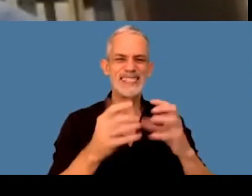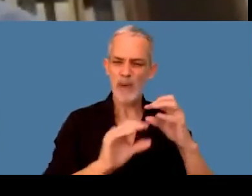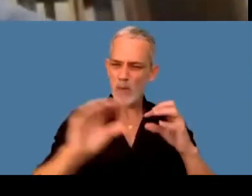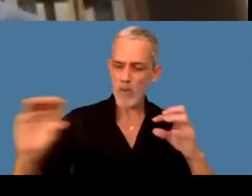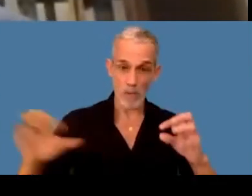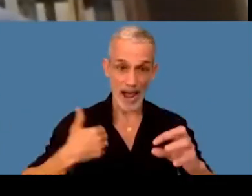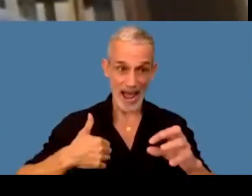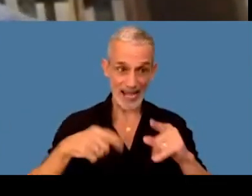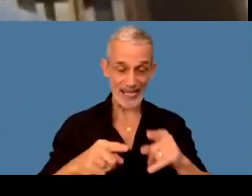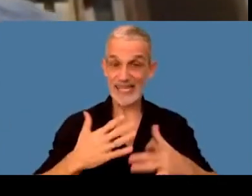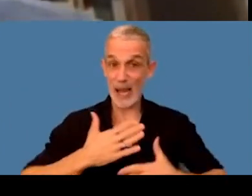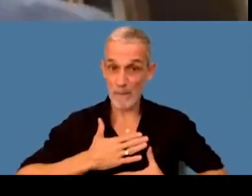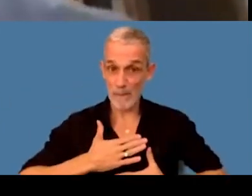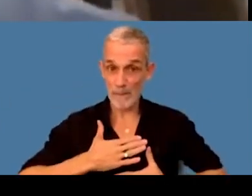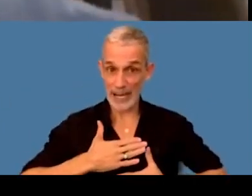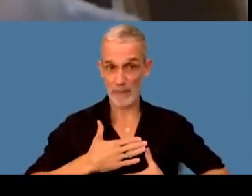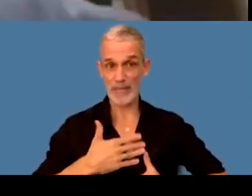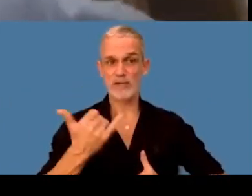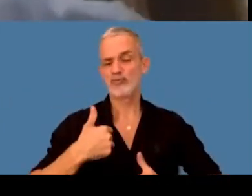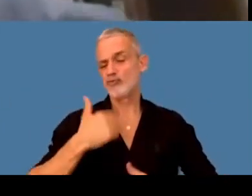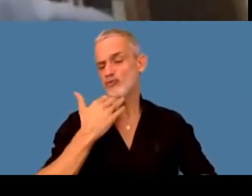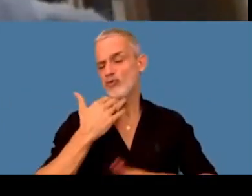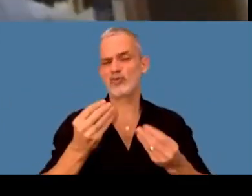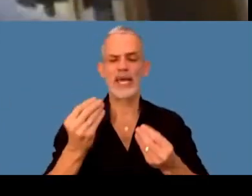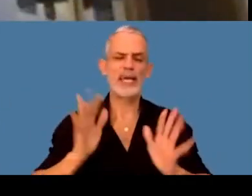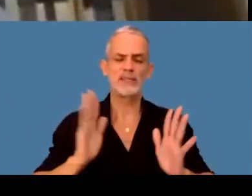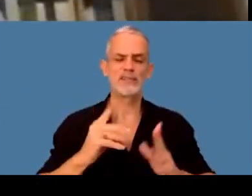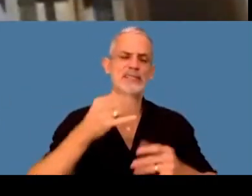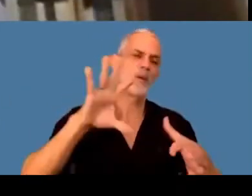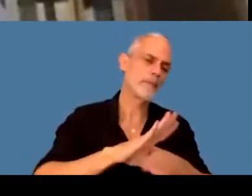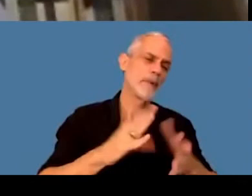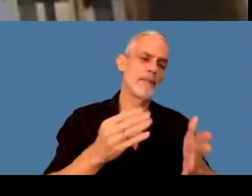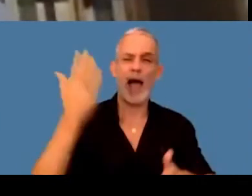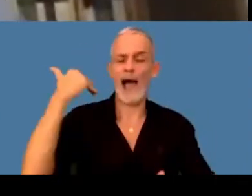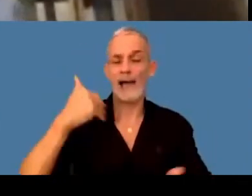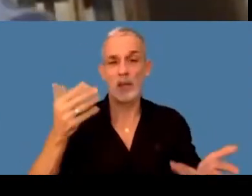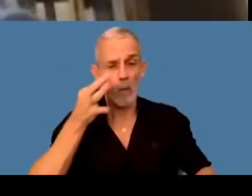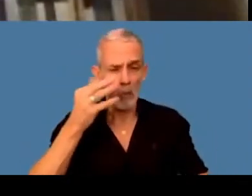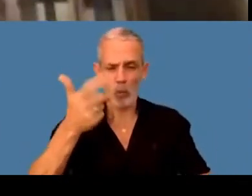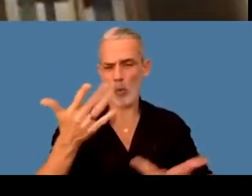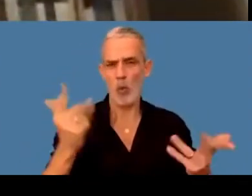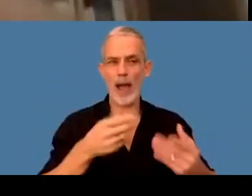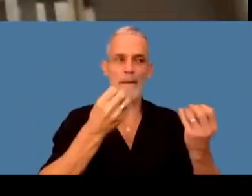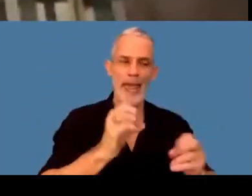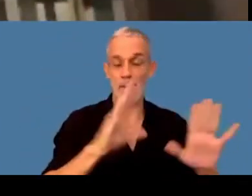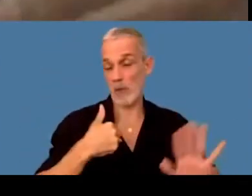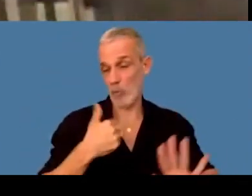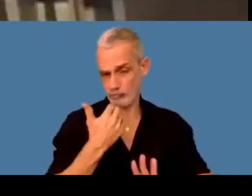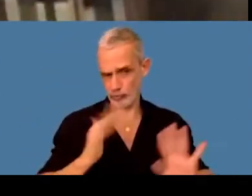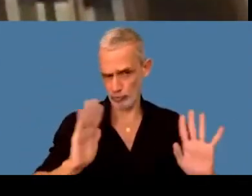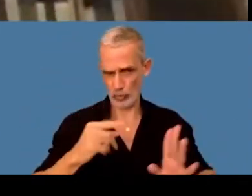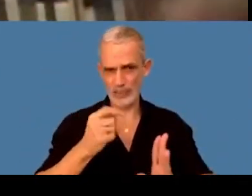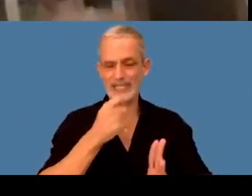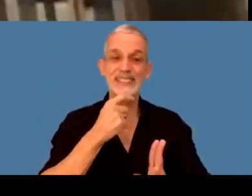Argentina, para mí, yo no sé lo que se hizo, lo que no se hizo, en eso si estuvo bien o mal. Es lo mismo que si el